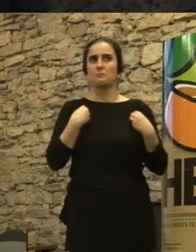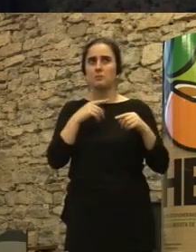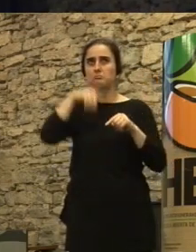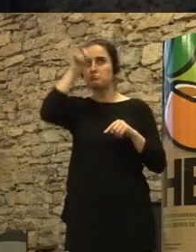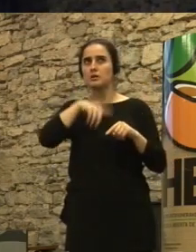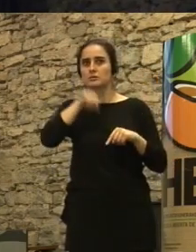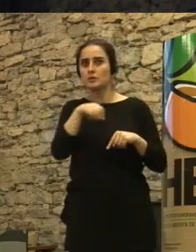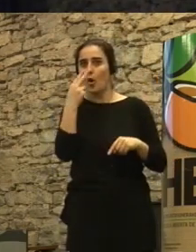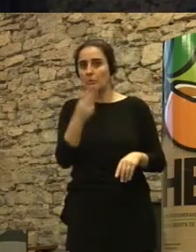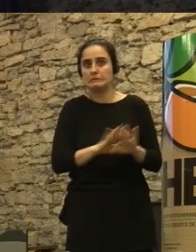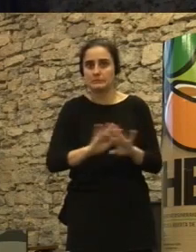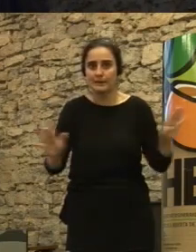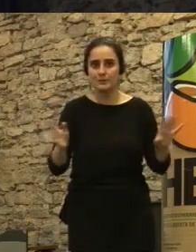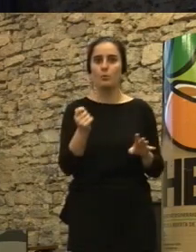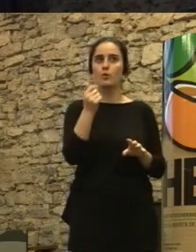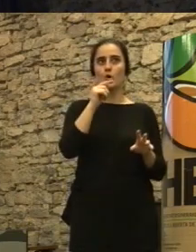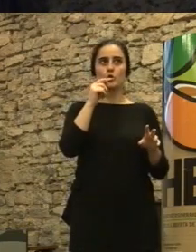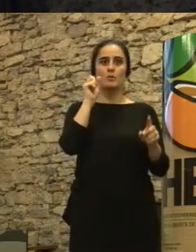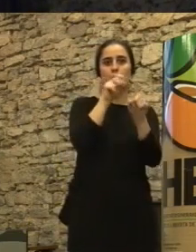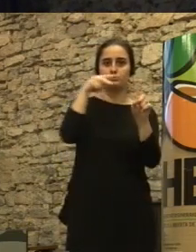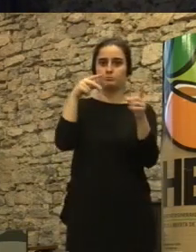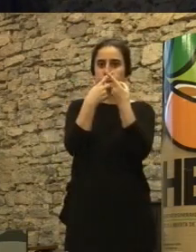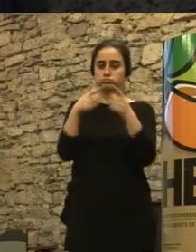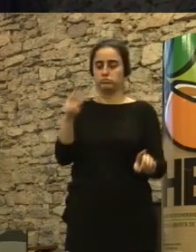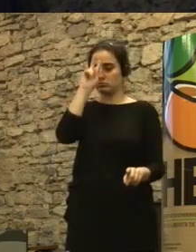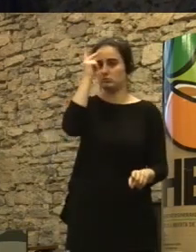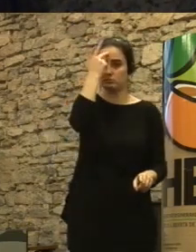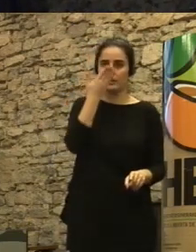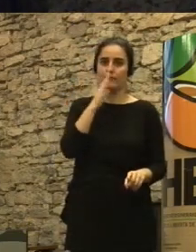o está de visita, ¿no? Uh-huh. O sea, un cambio de mirada, un cambio de actitud y de